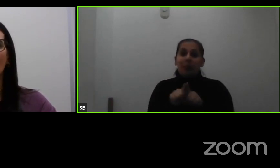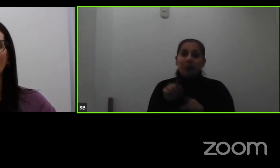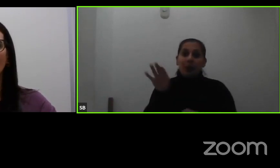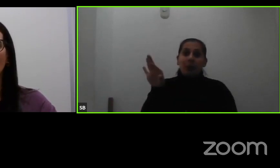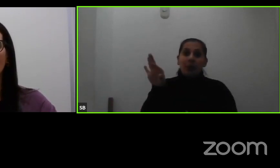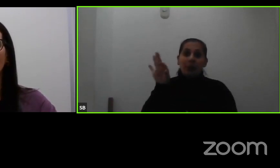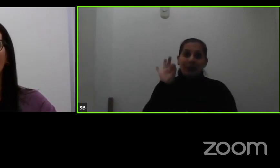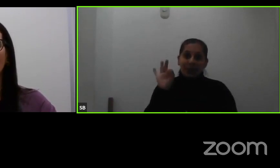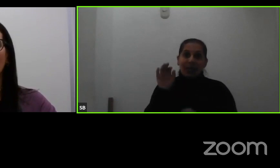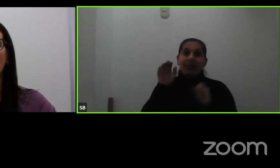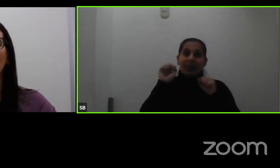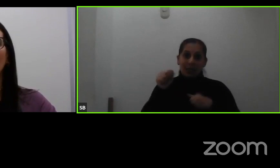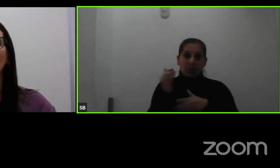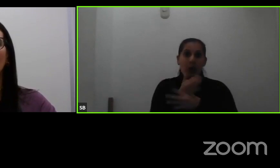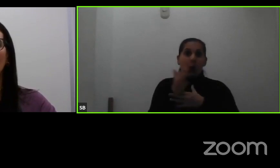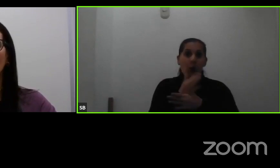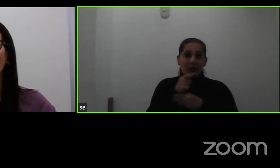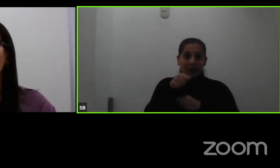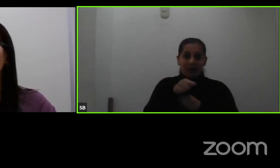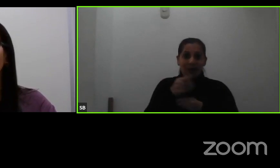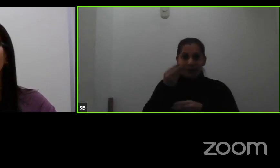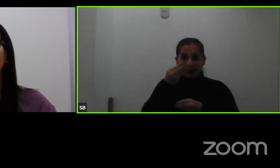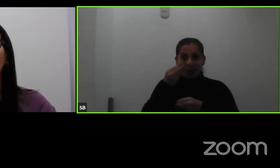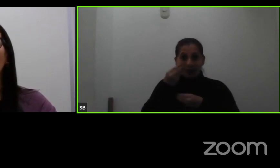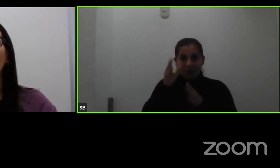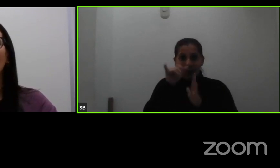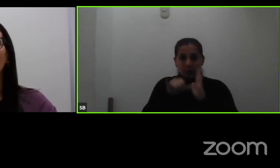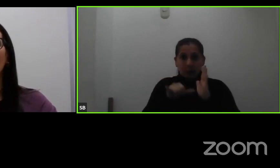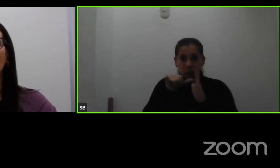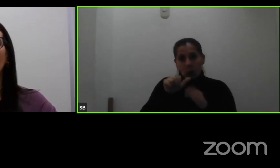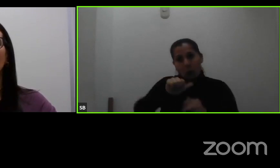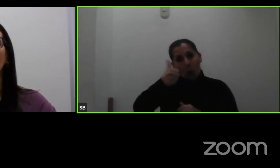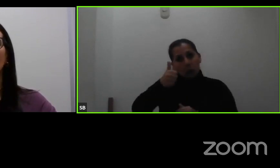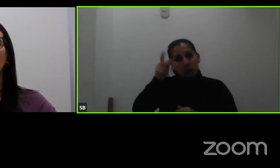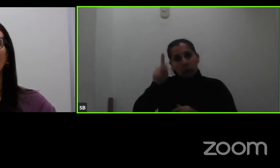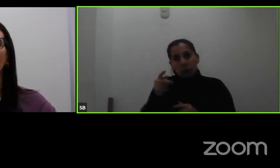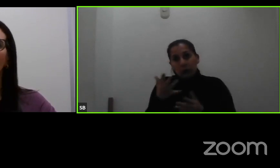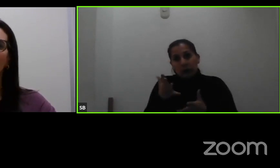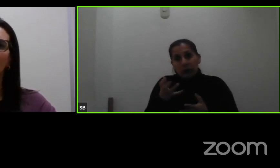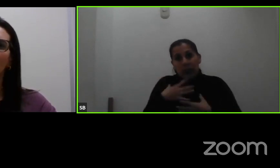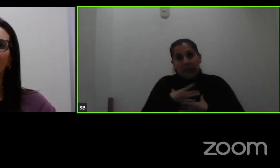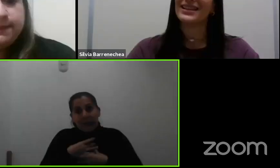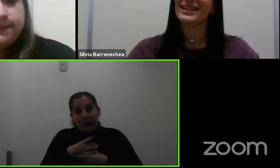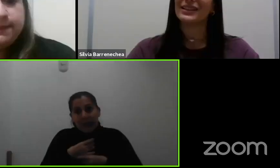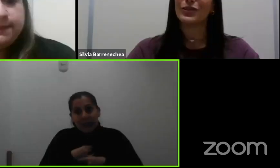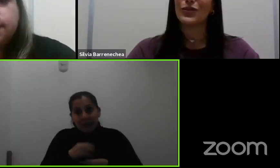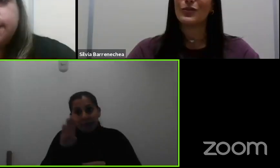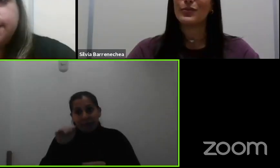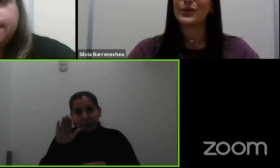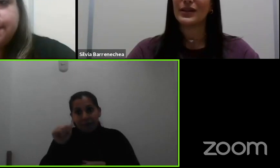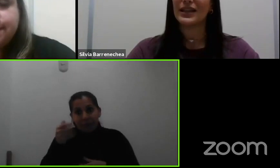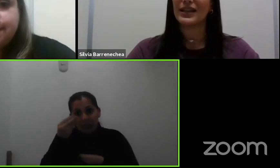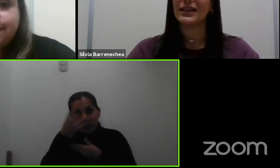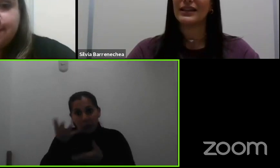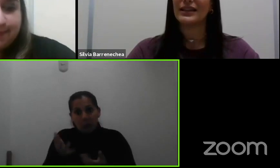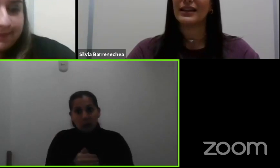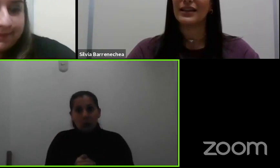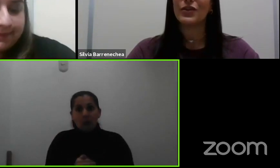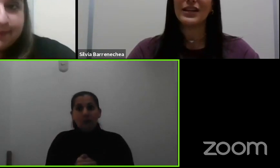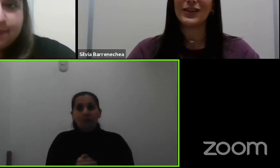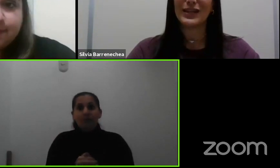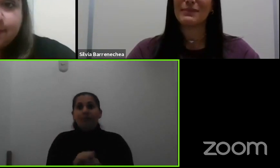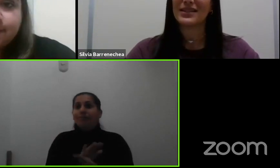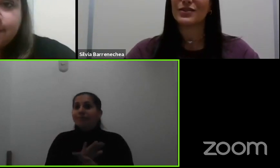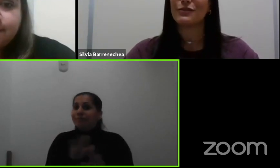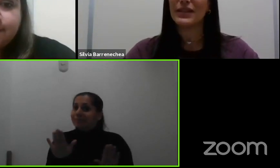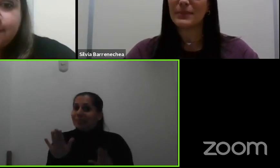que puedan compartir esta transmisión para otras personas que tengan interés en esta información y sería todo por el